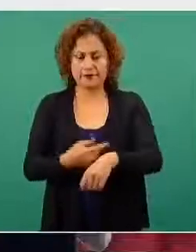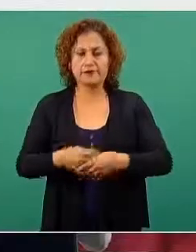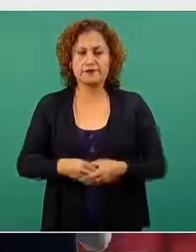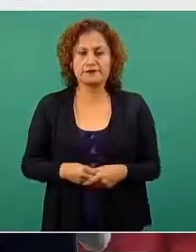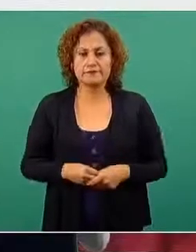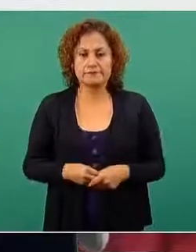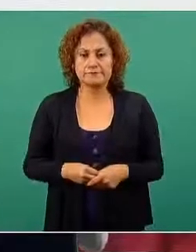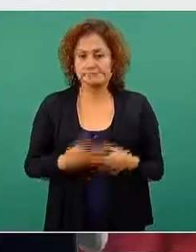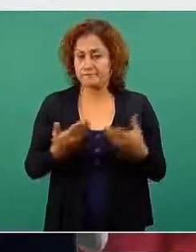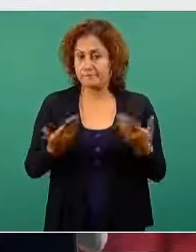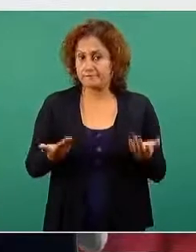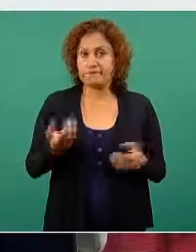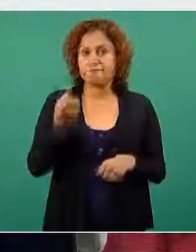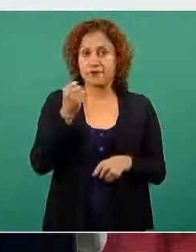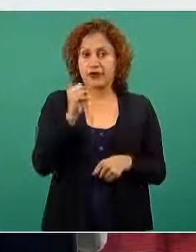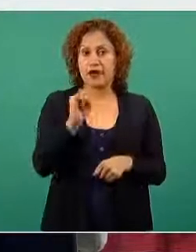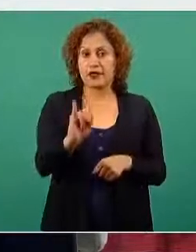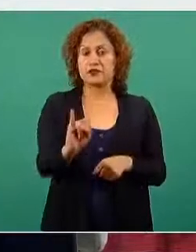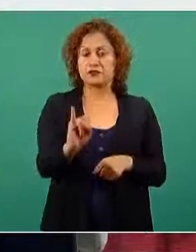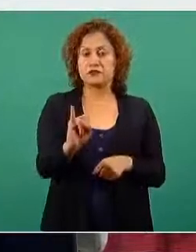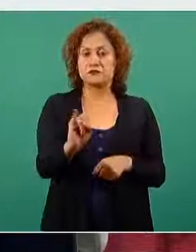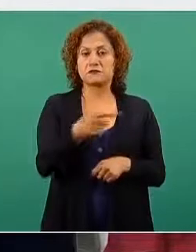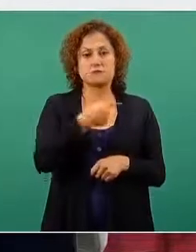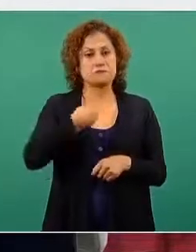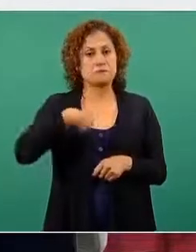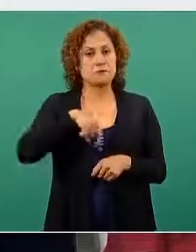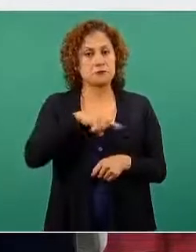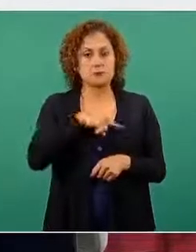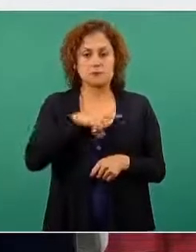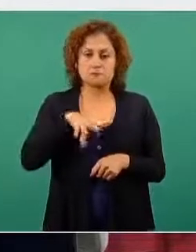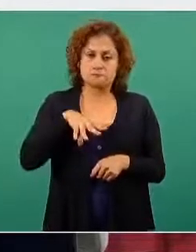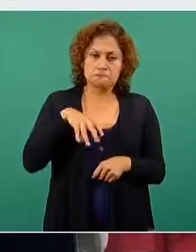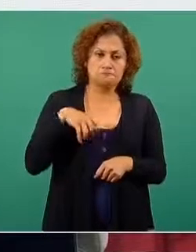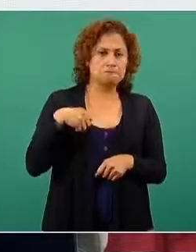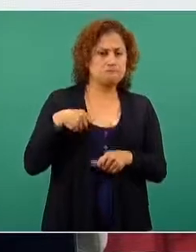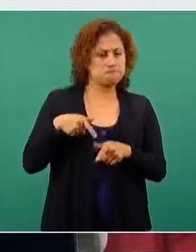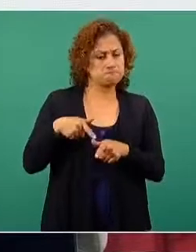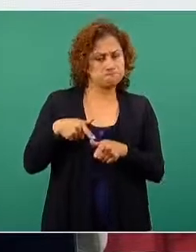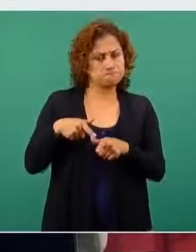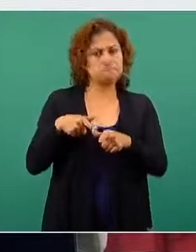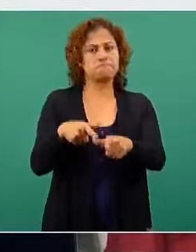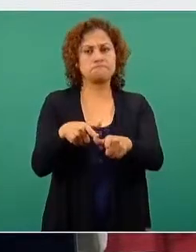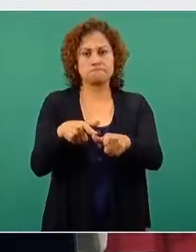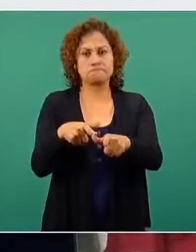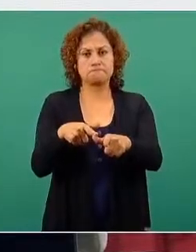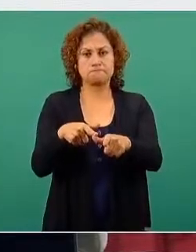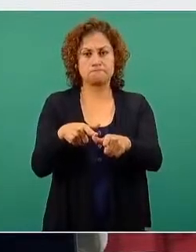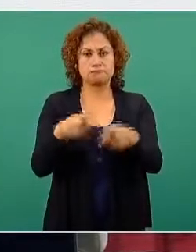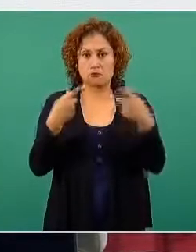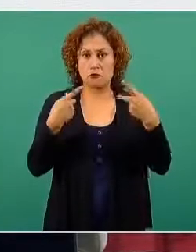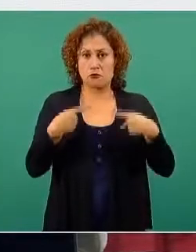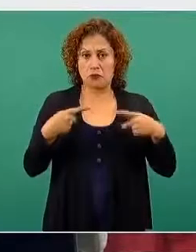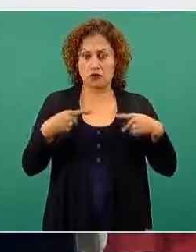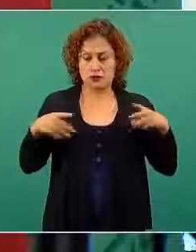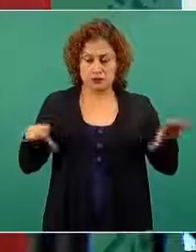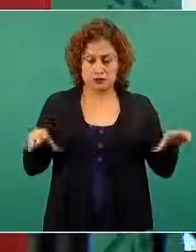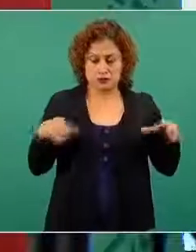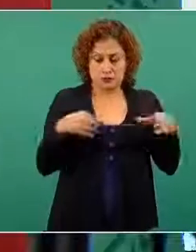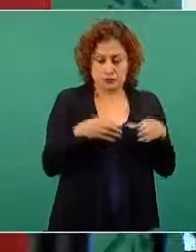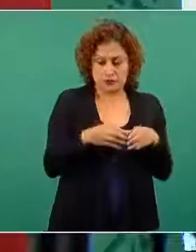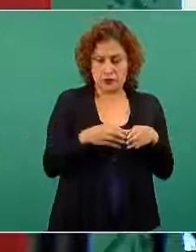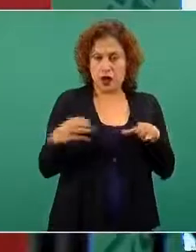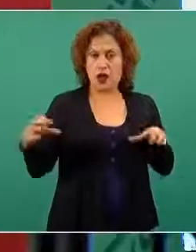así, firmemente, nos coordinamos con la Federación,